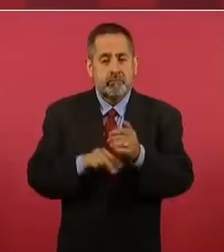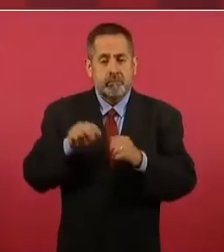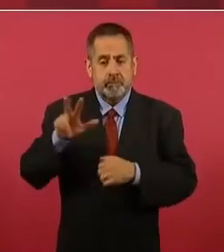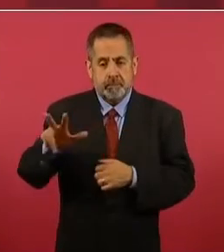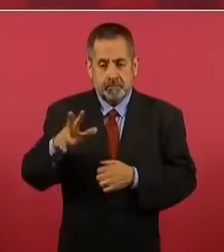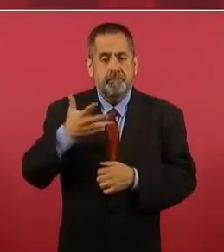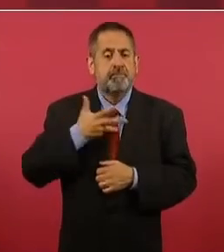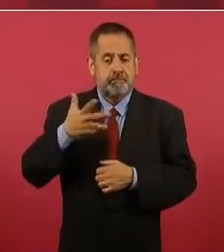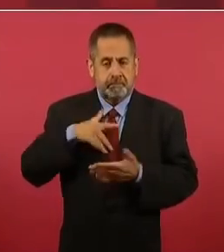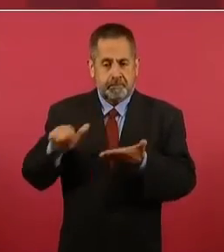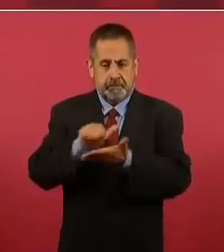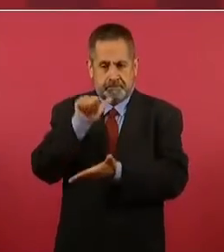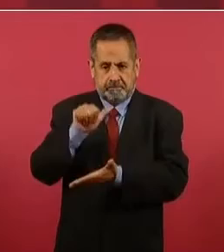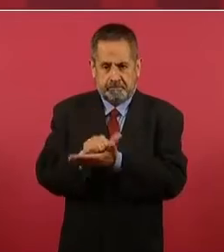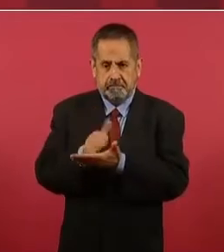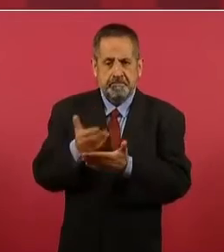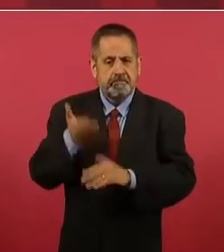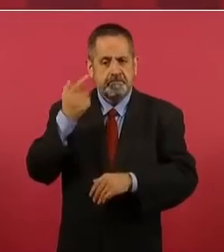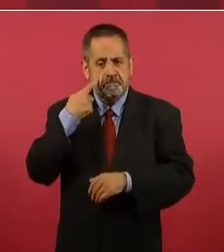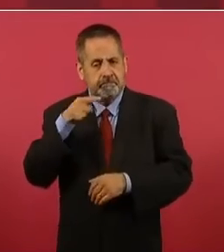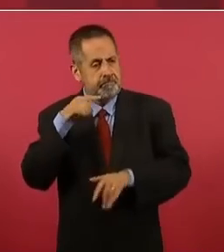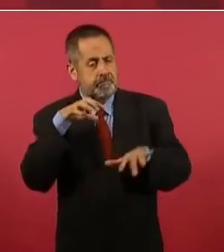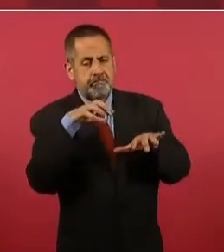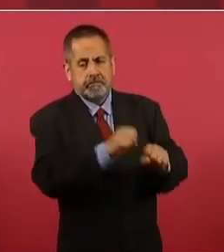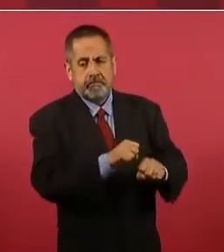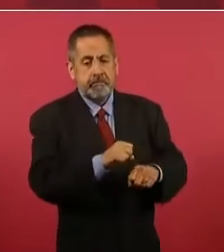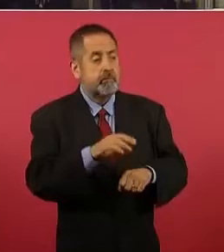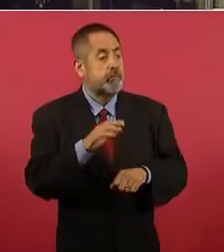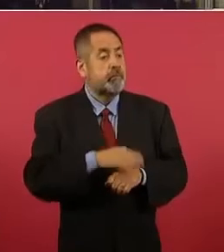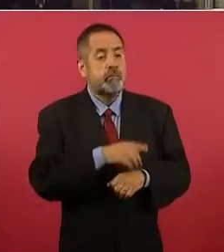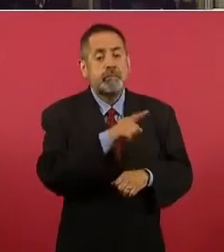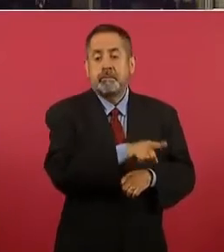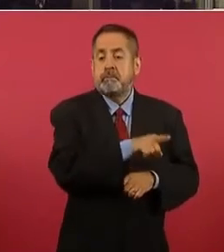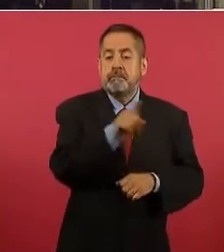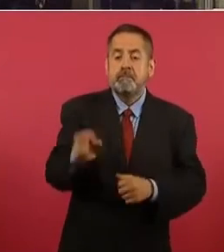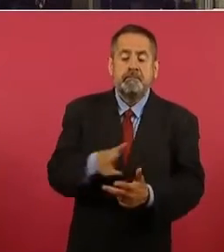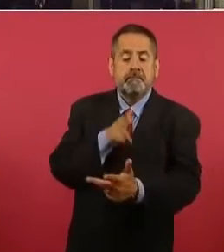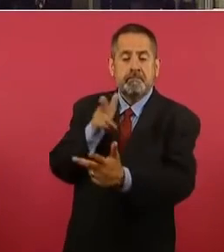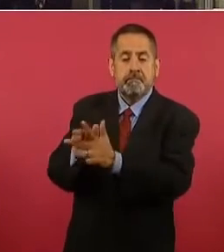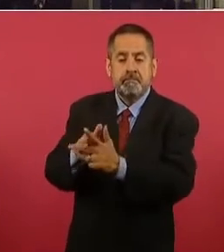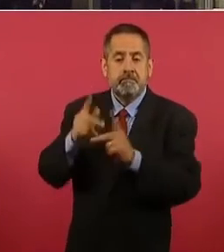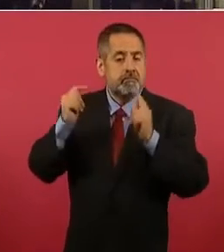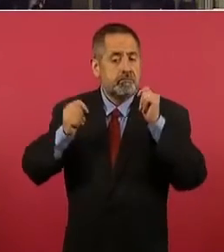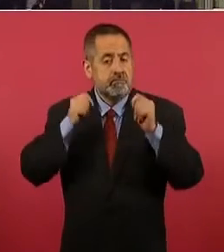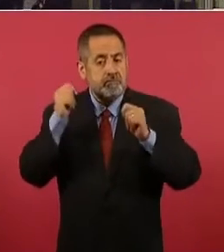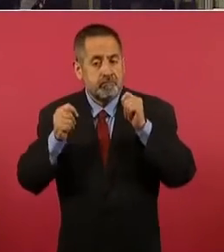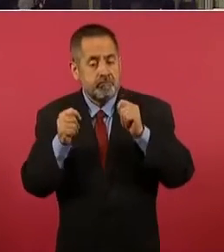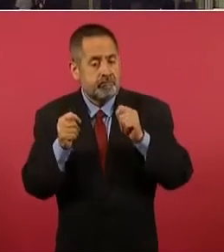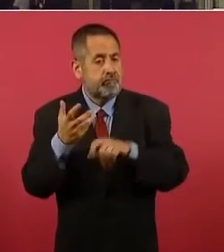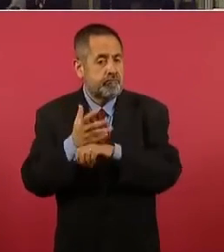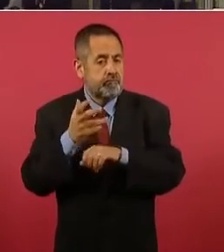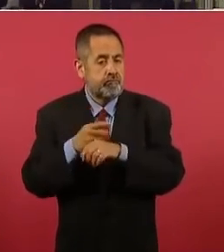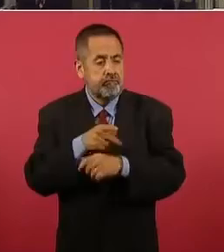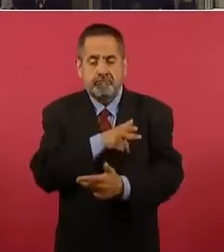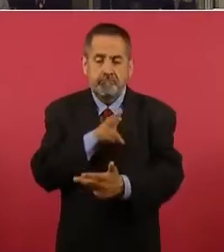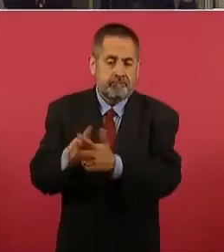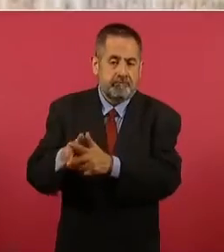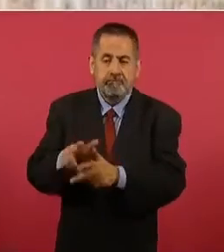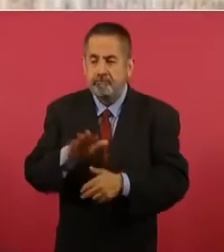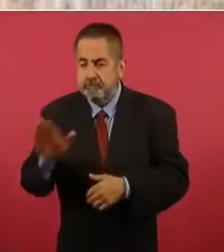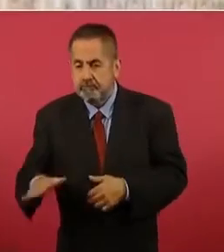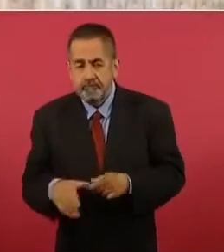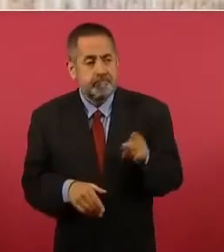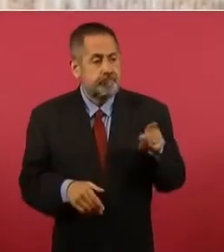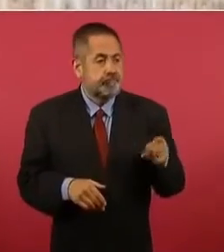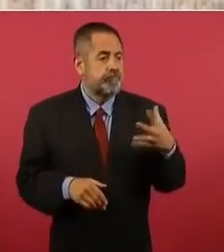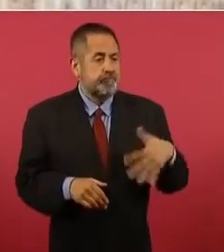2018, porque asesinó a un turista estadounidense.